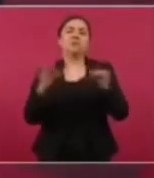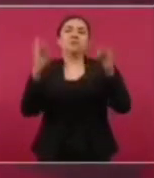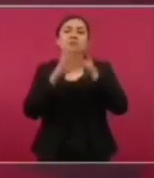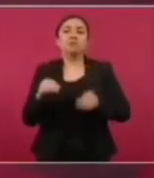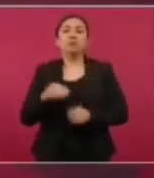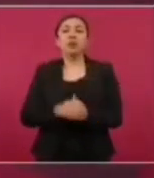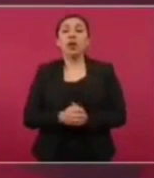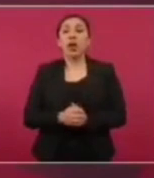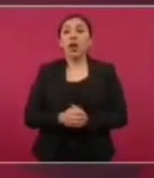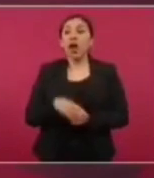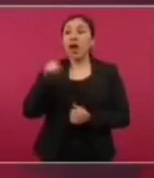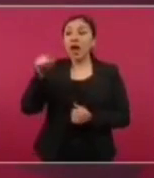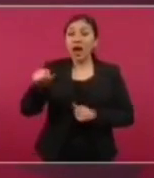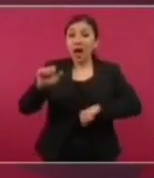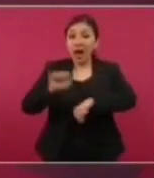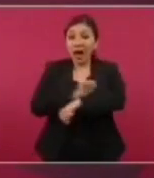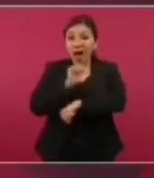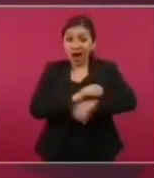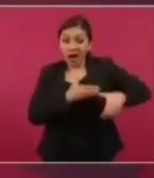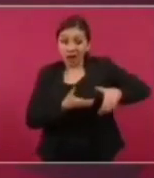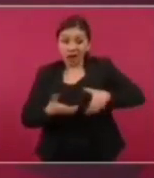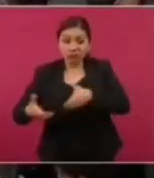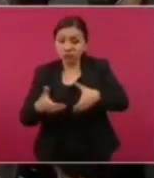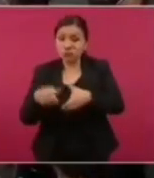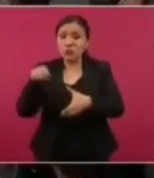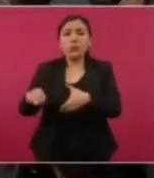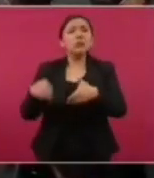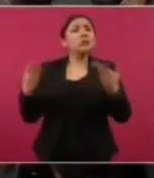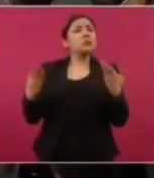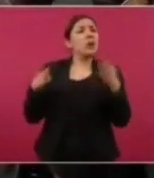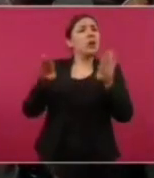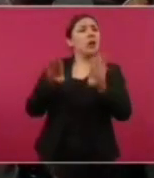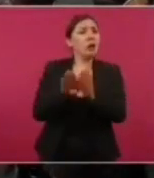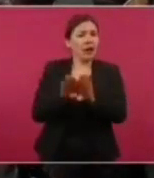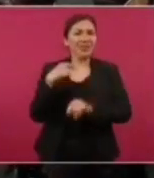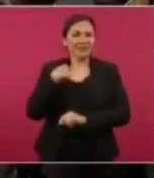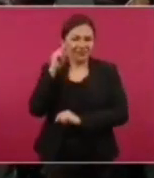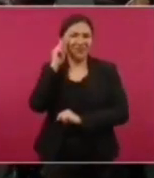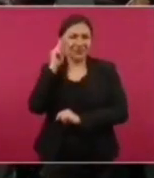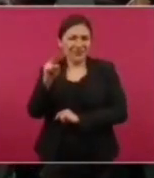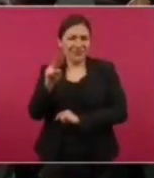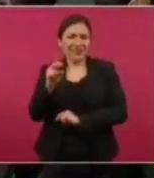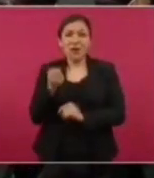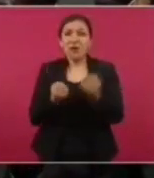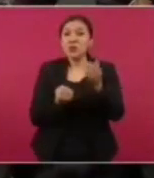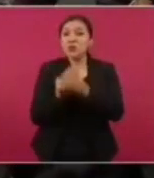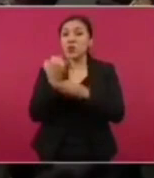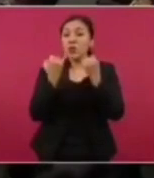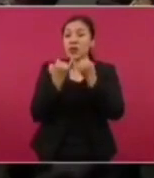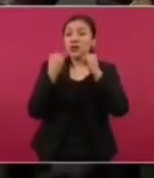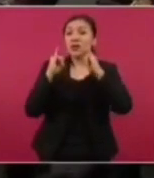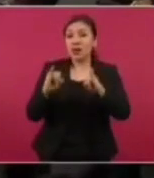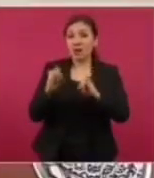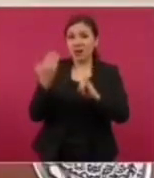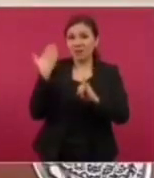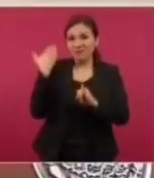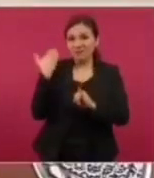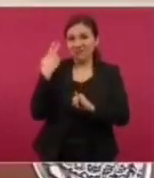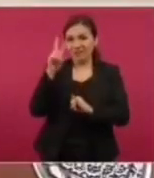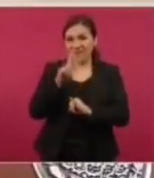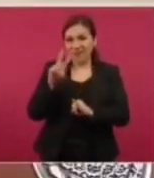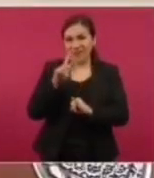estaba cerrada la vía de acceso que habíamos inaugurado al